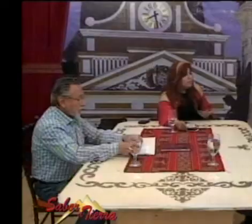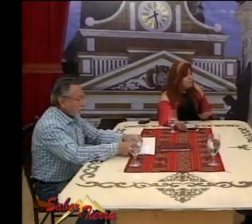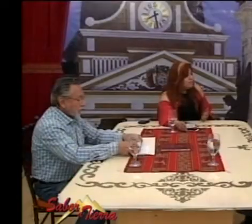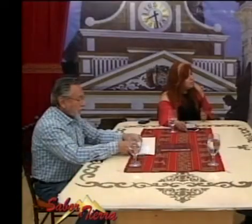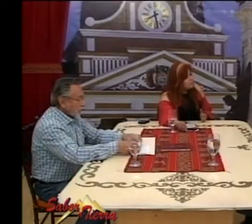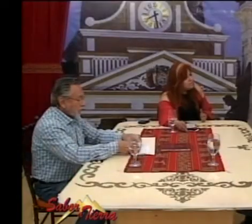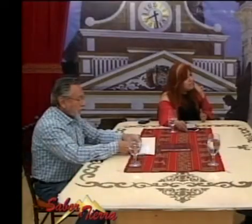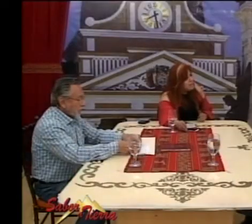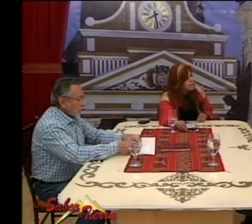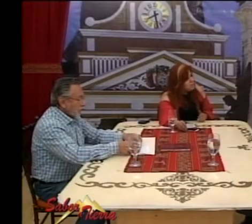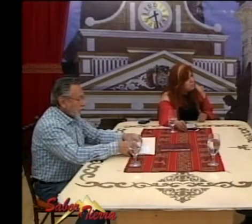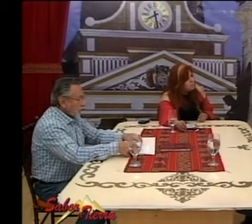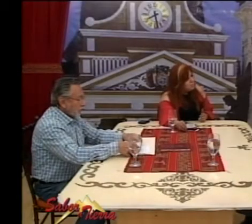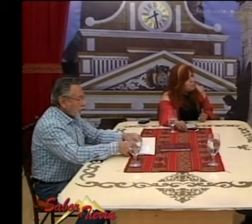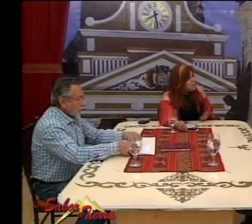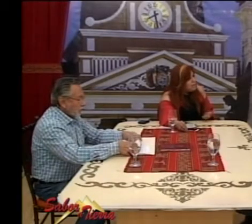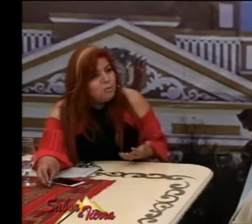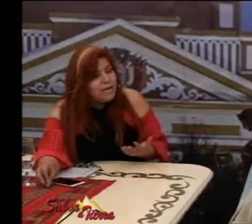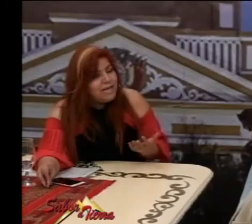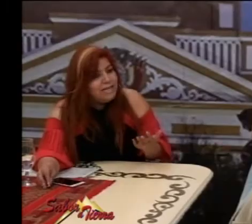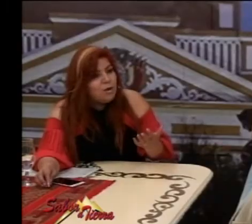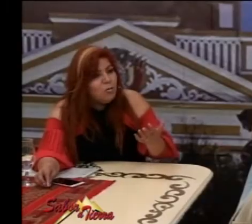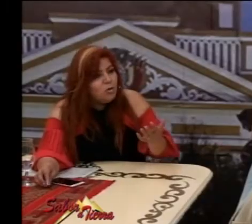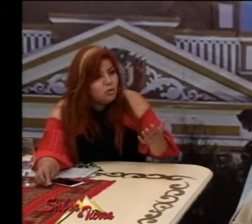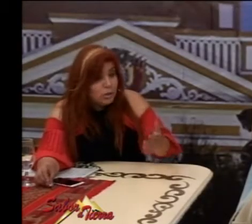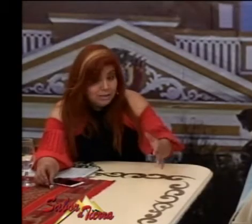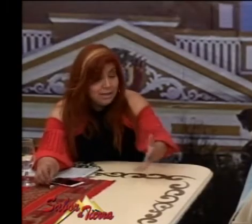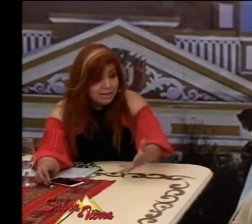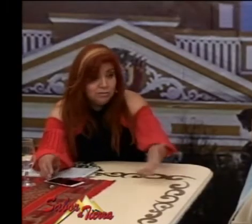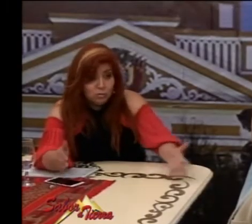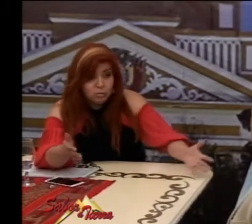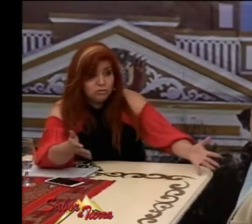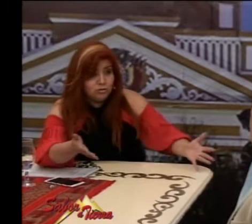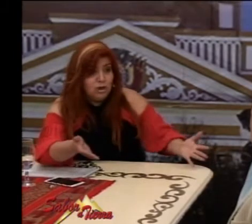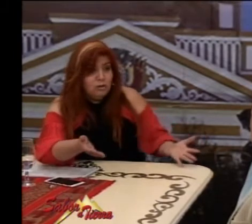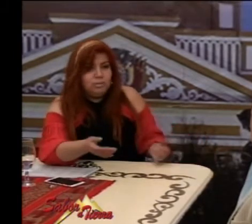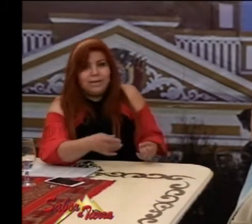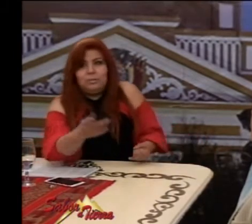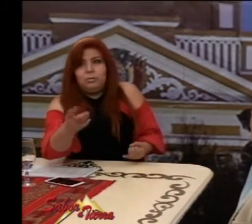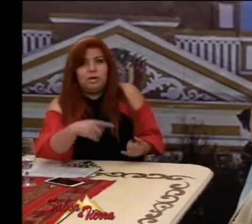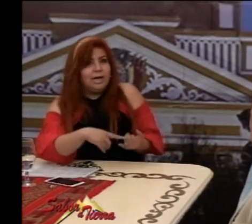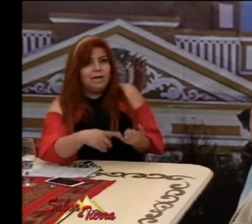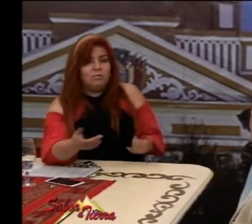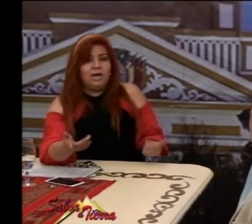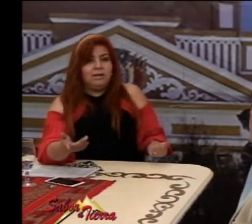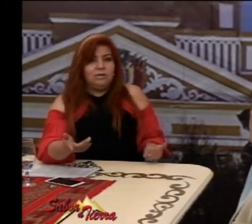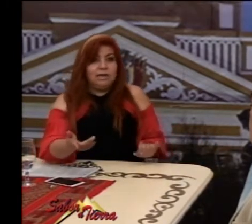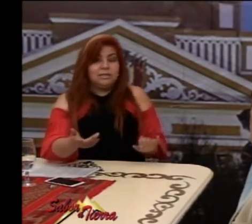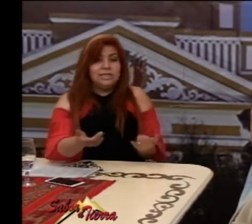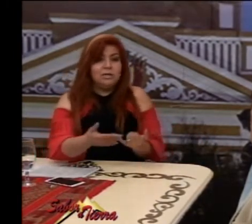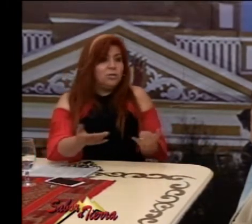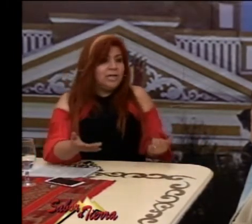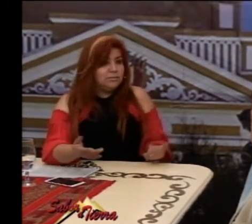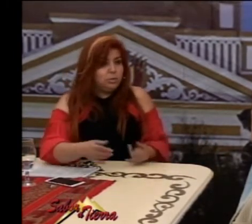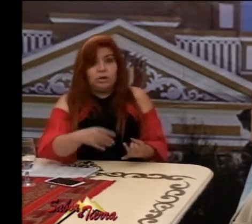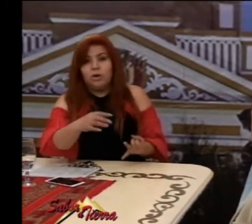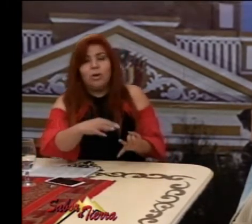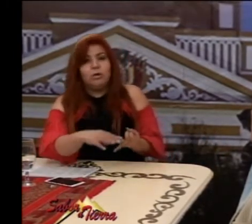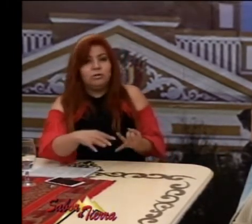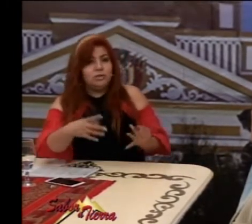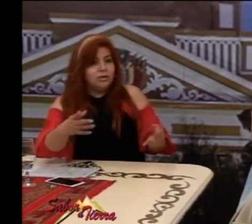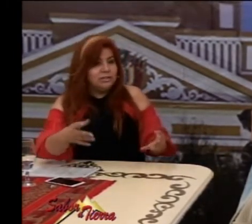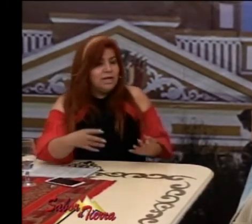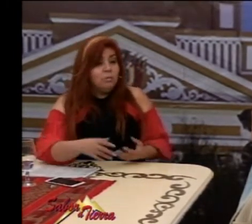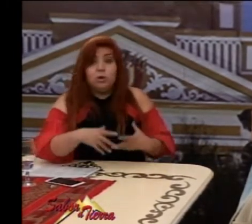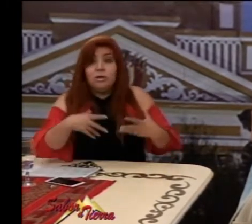ser impartir justicia? ¿Por qué? Porque gente como tú, aquí me han dicho muchos, porque ganan una ridiculez, porque